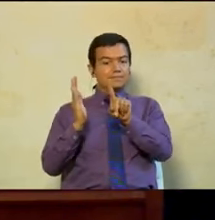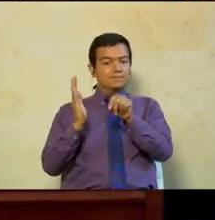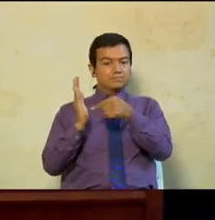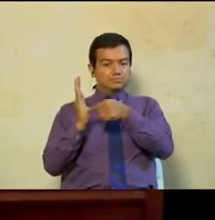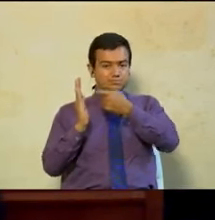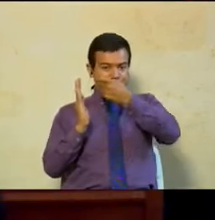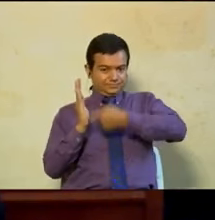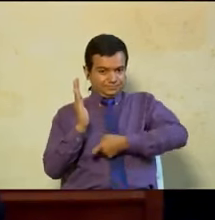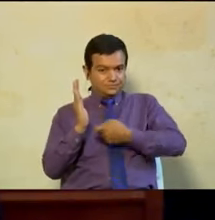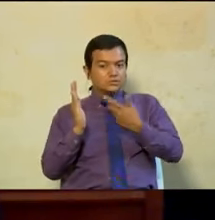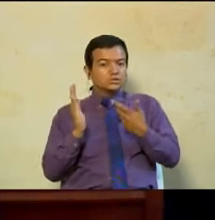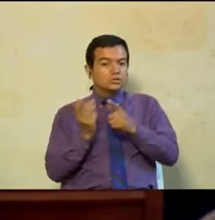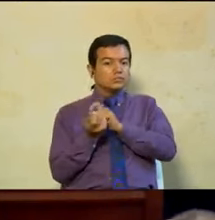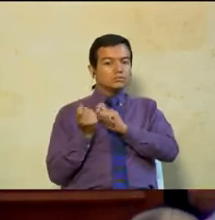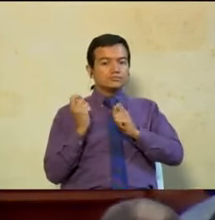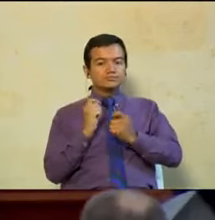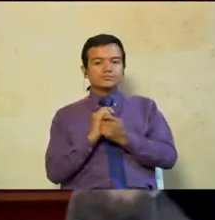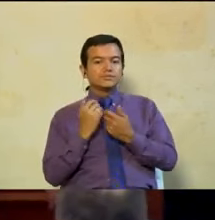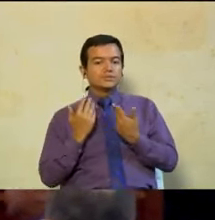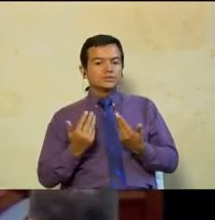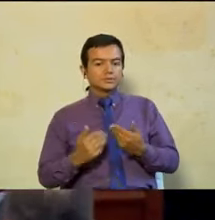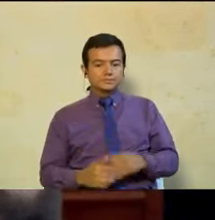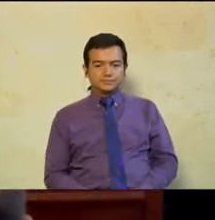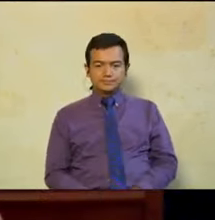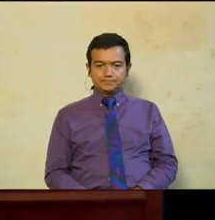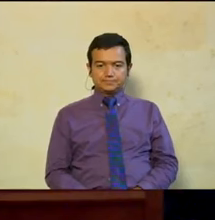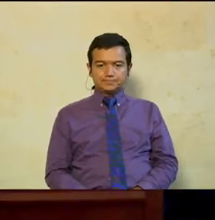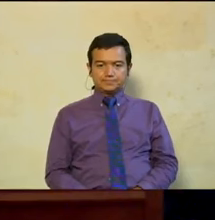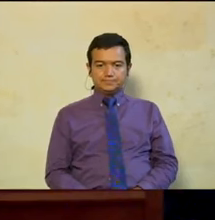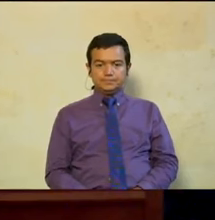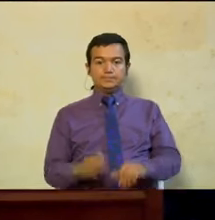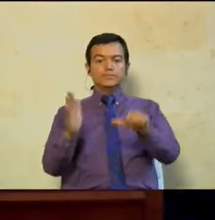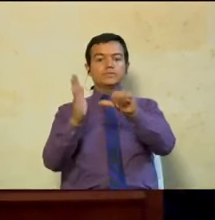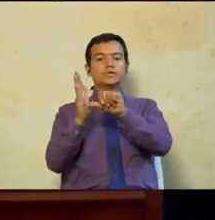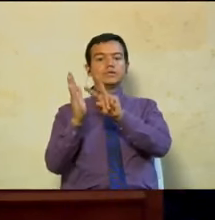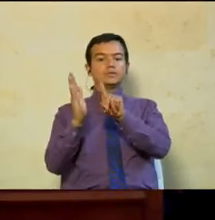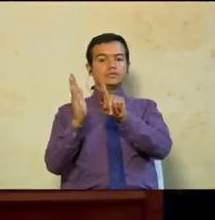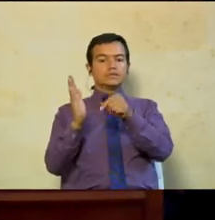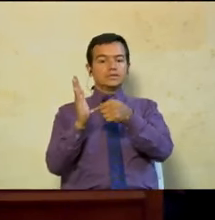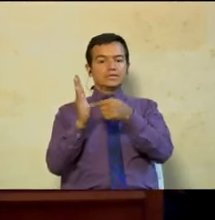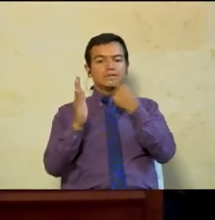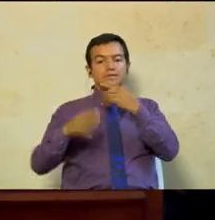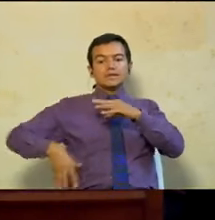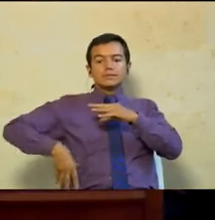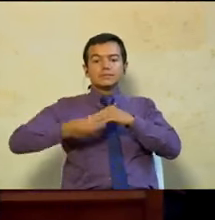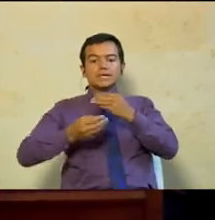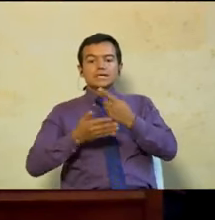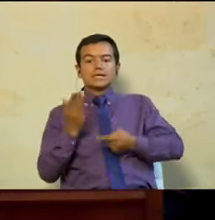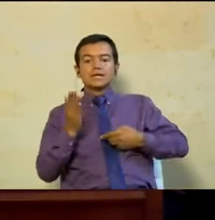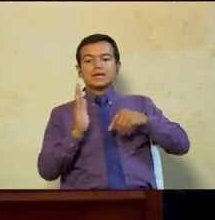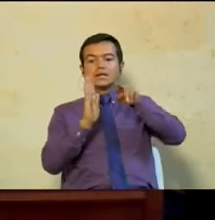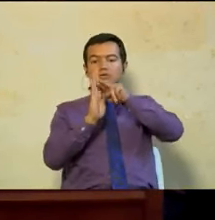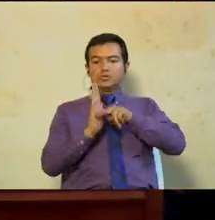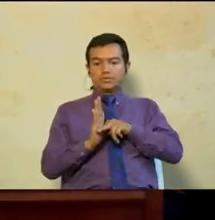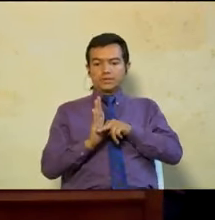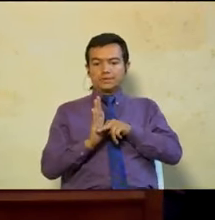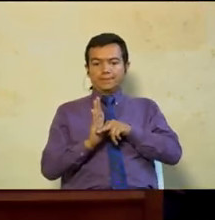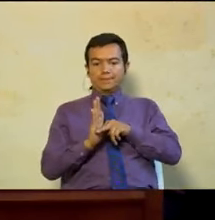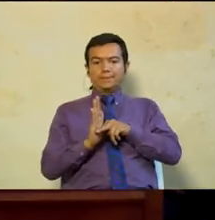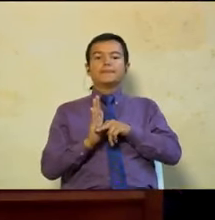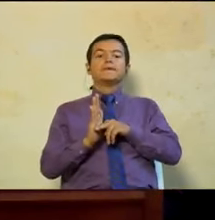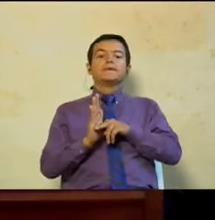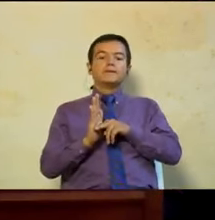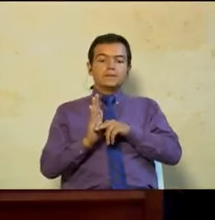el cual quedará así artículo 21 complementariedad normativa en lo no